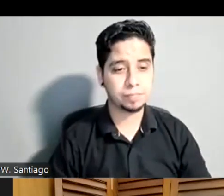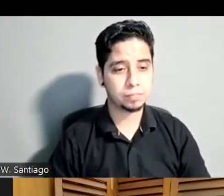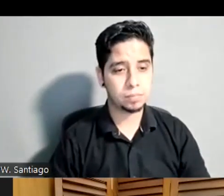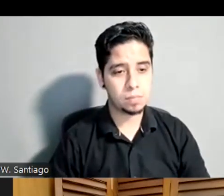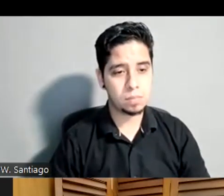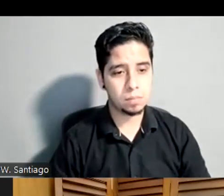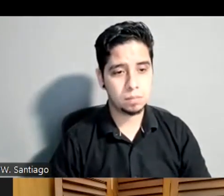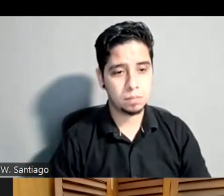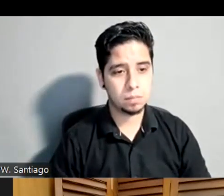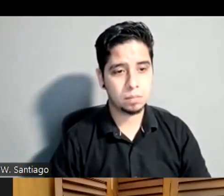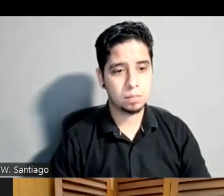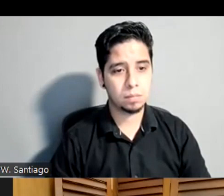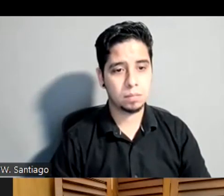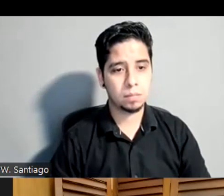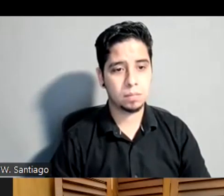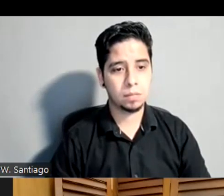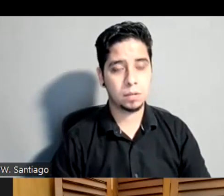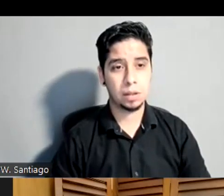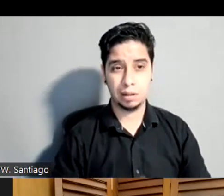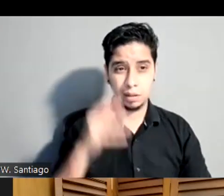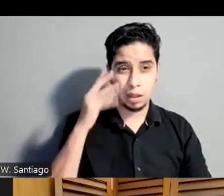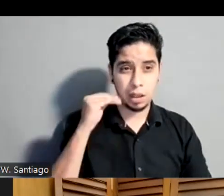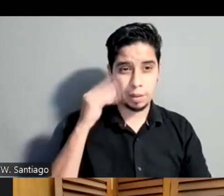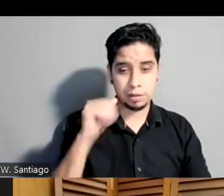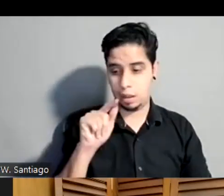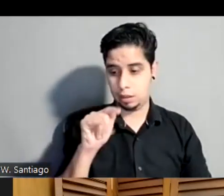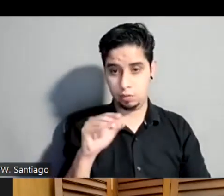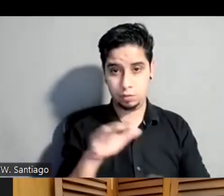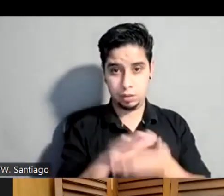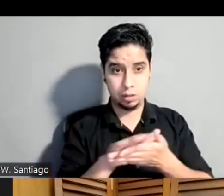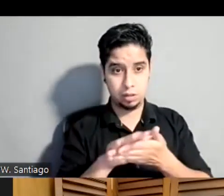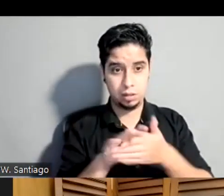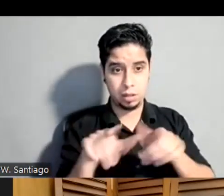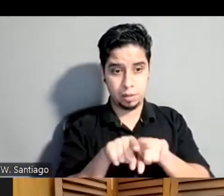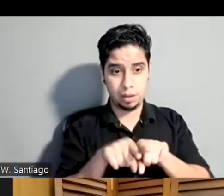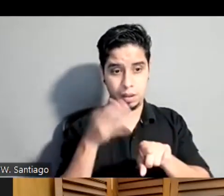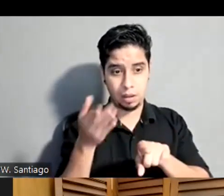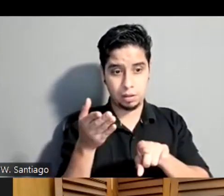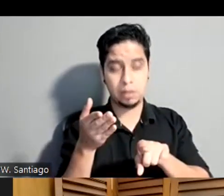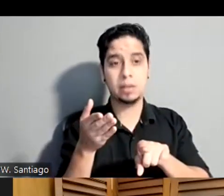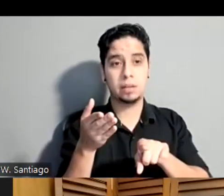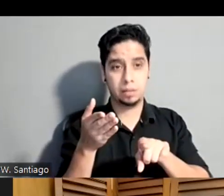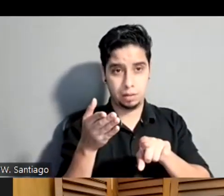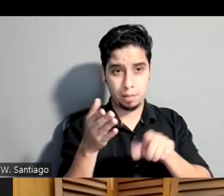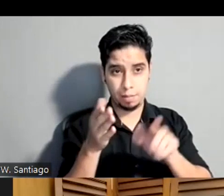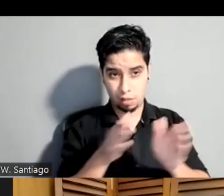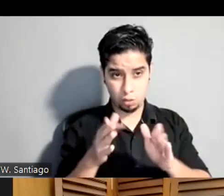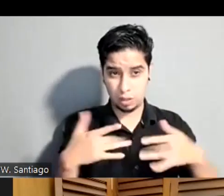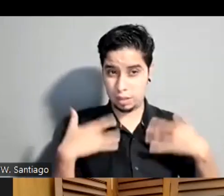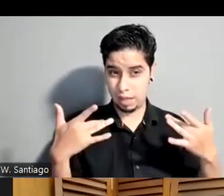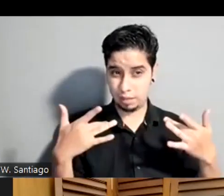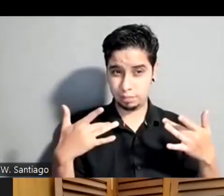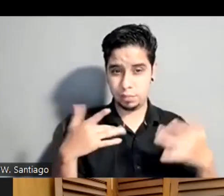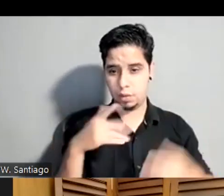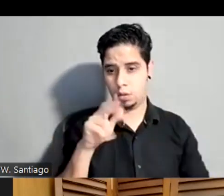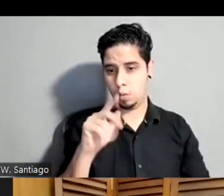La experiencia del Ateneo fue formidable, además de que estaba allí como coordinador de actividades, uh-huh.